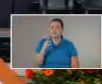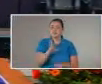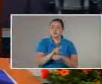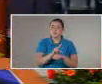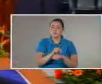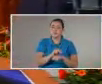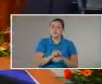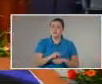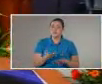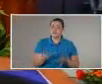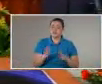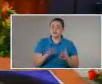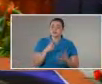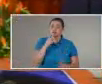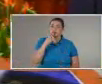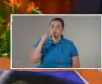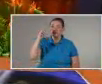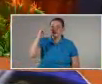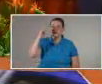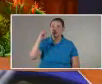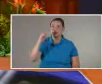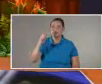hijo de tal hermano?